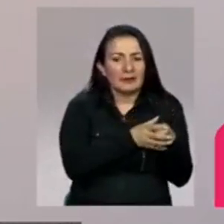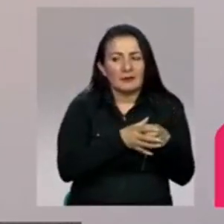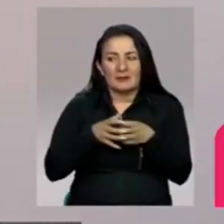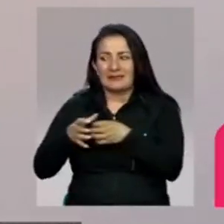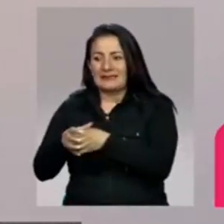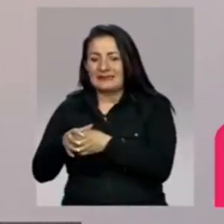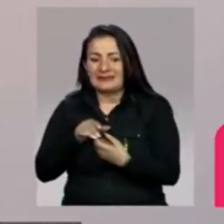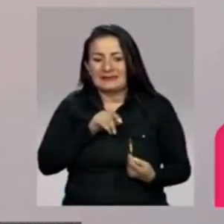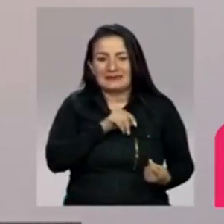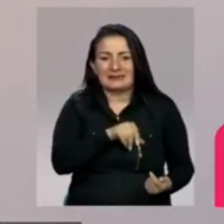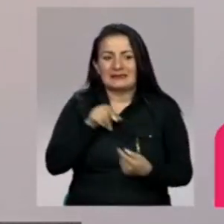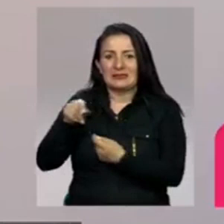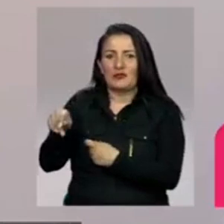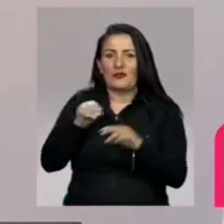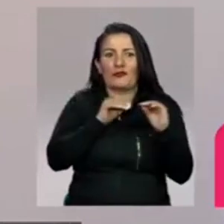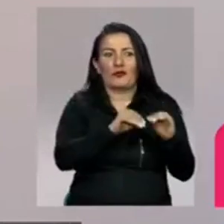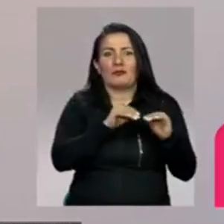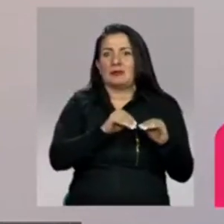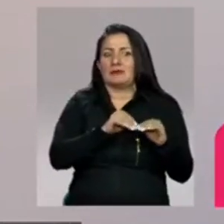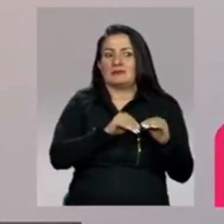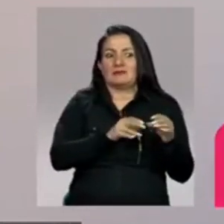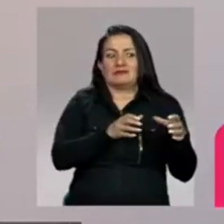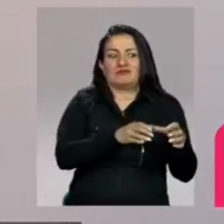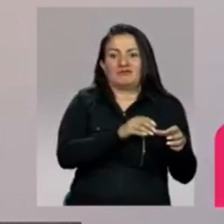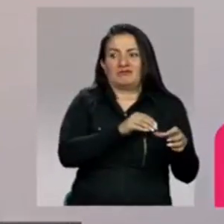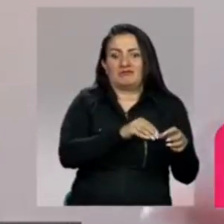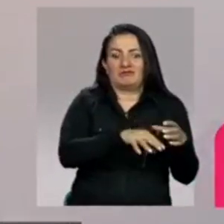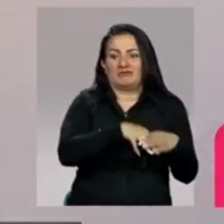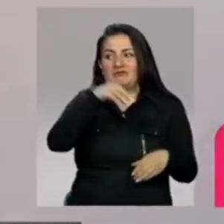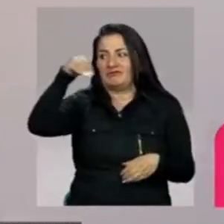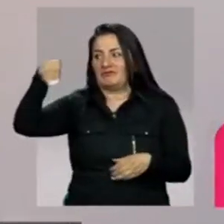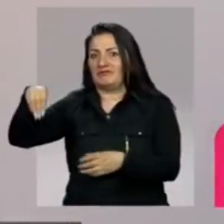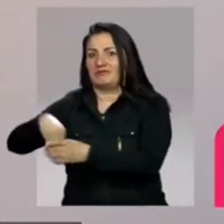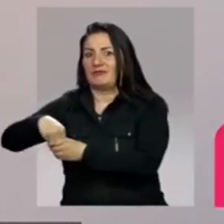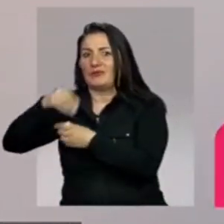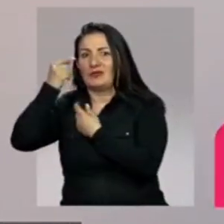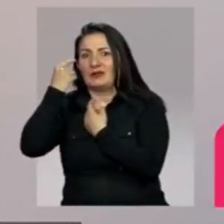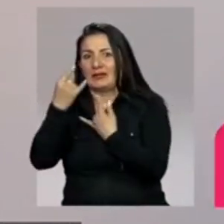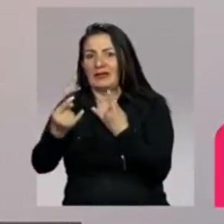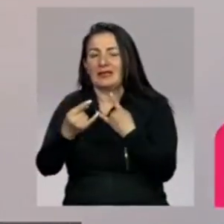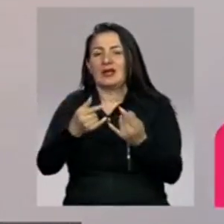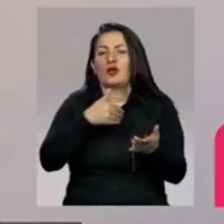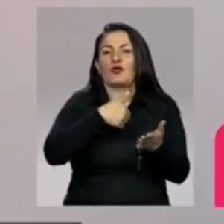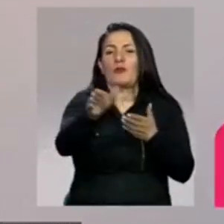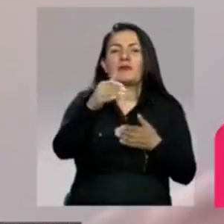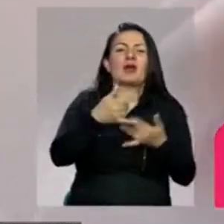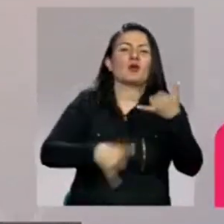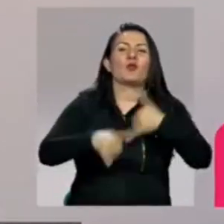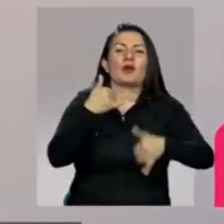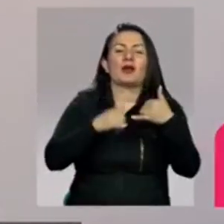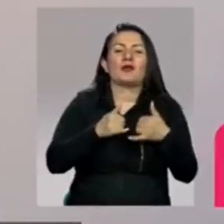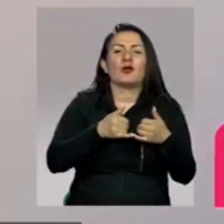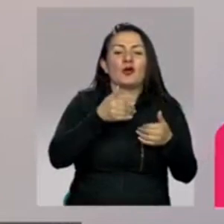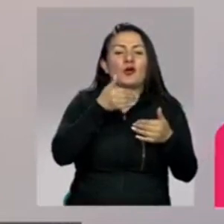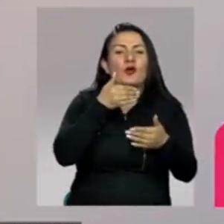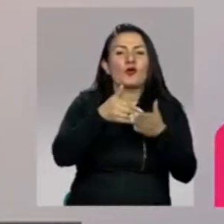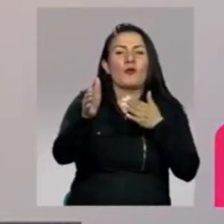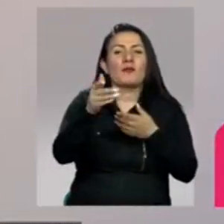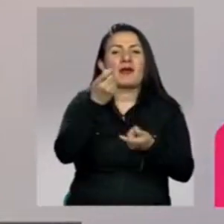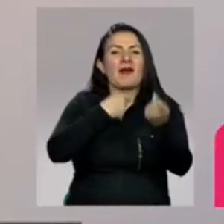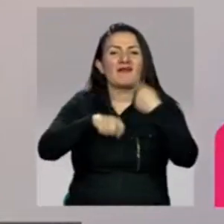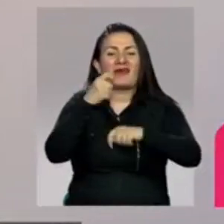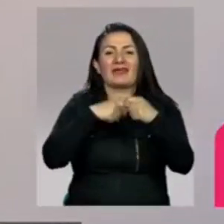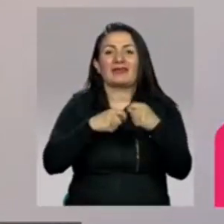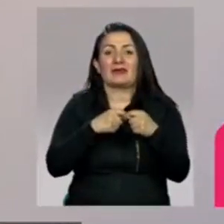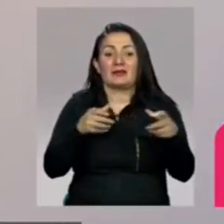no invertir en la formación porque pues realmente no les interesa y ni tampoco comprar jugadoras. Entonces, esa compra y venta, que es lo que le genera ingresos